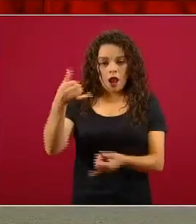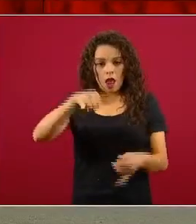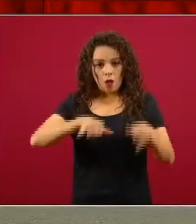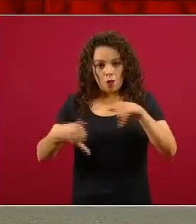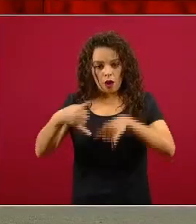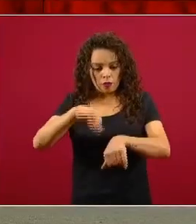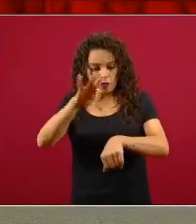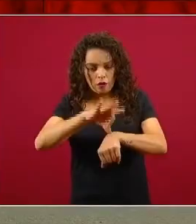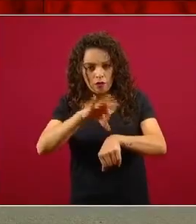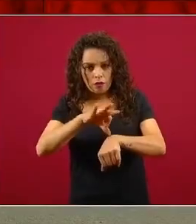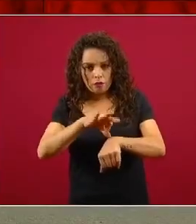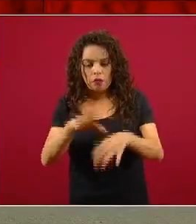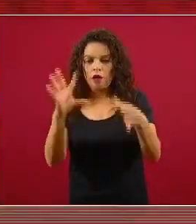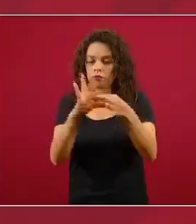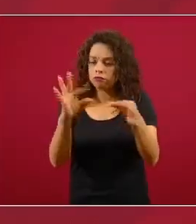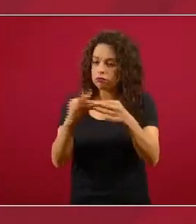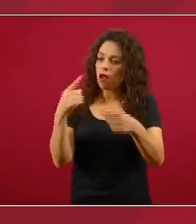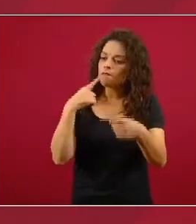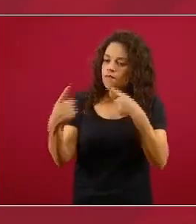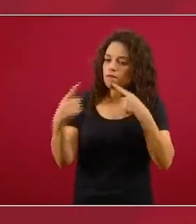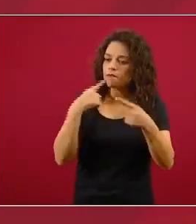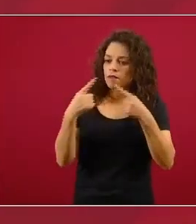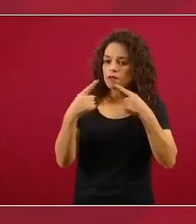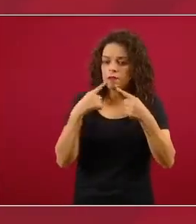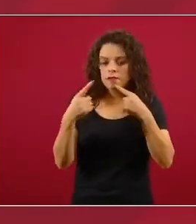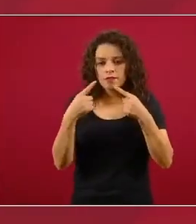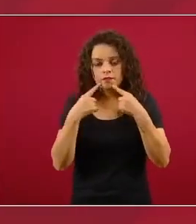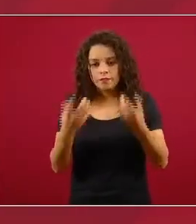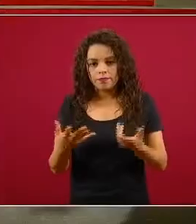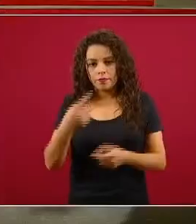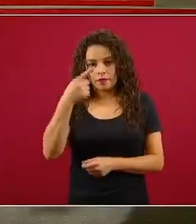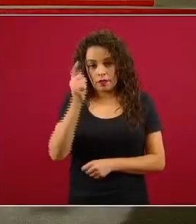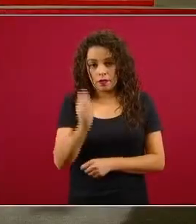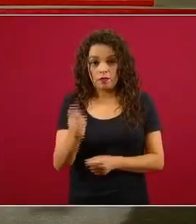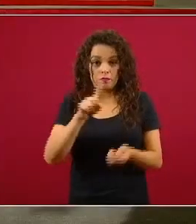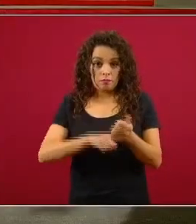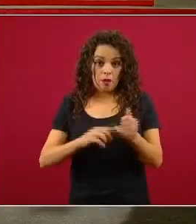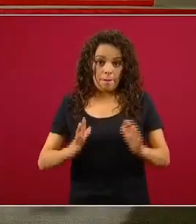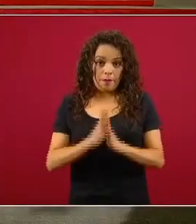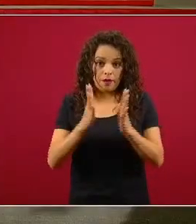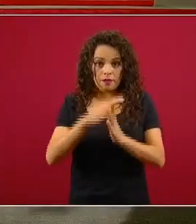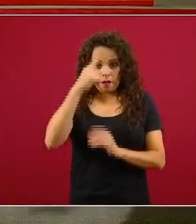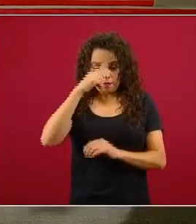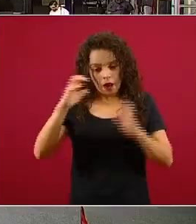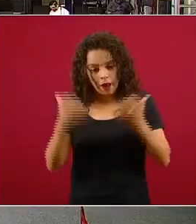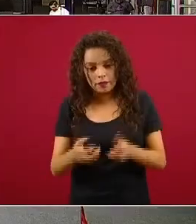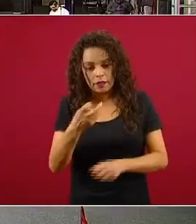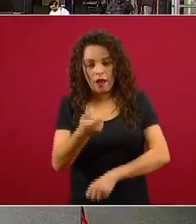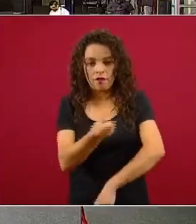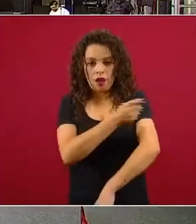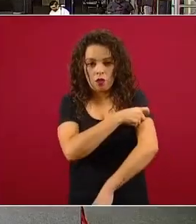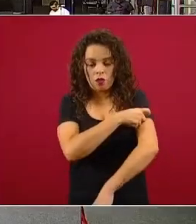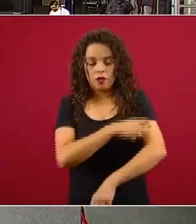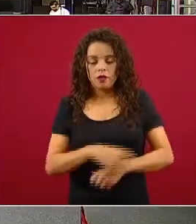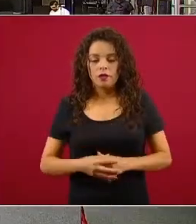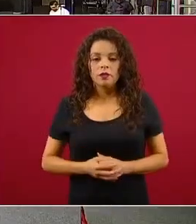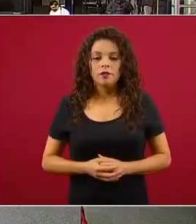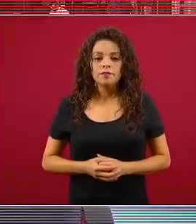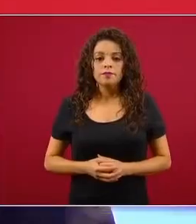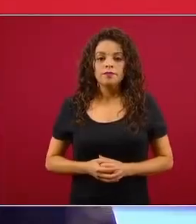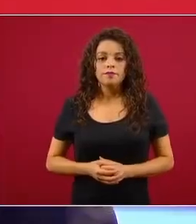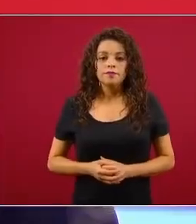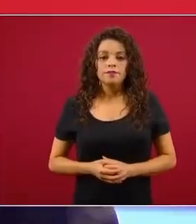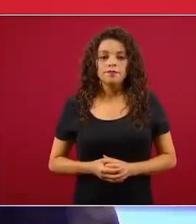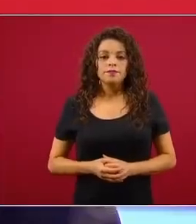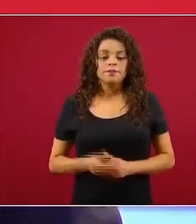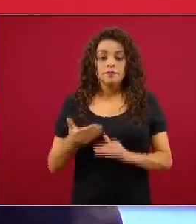o con promotores de consorcia que participan en el desarrollo de vacunas. Tal es el caso de lo que presentamos hace